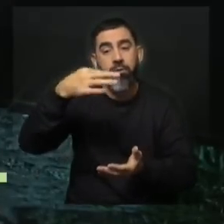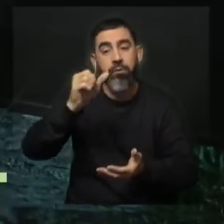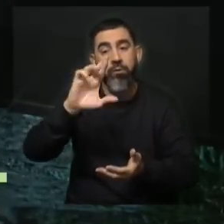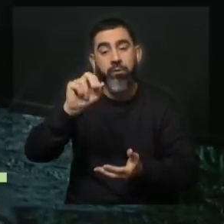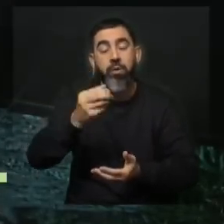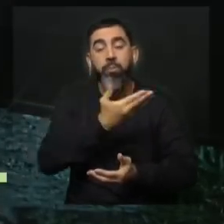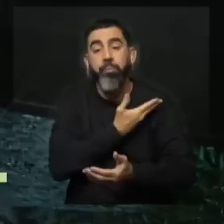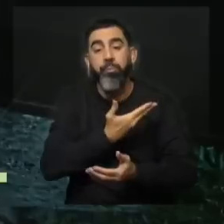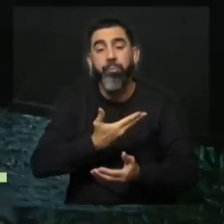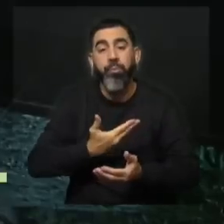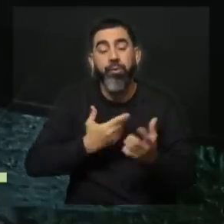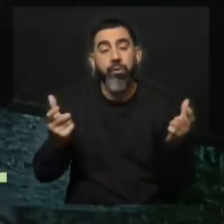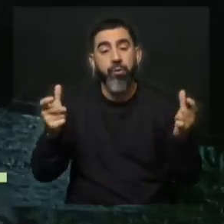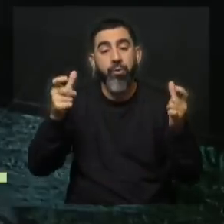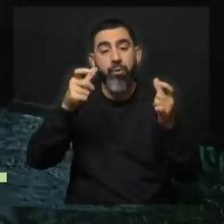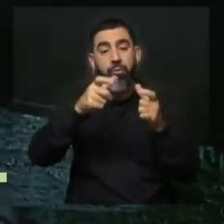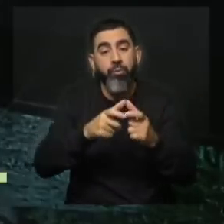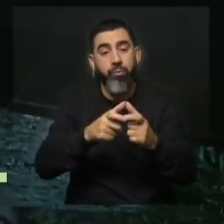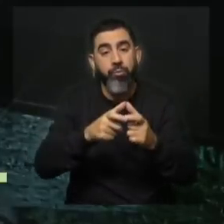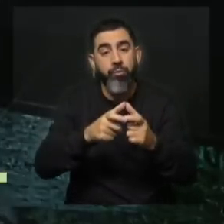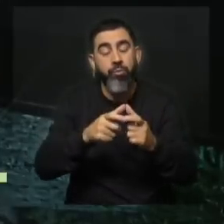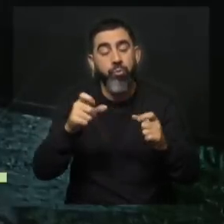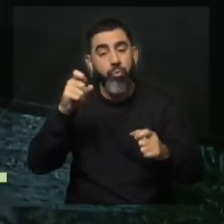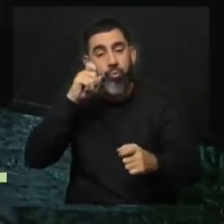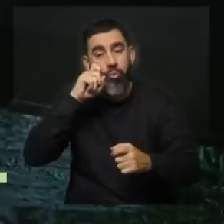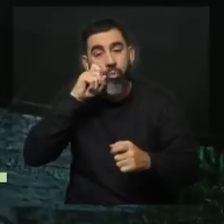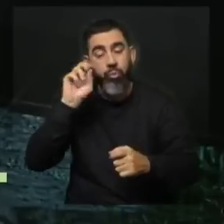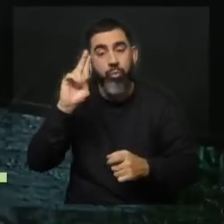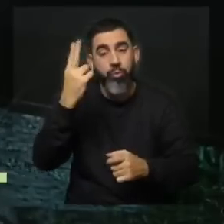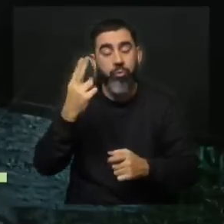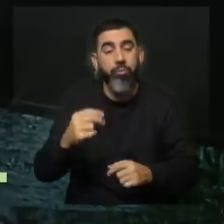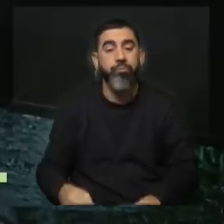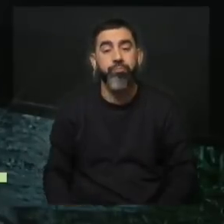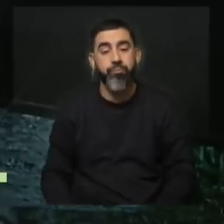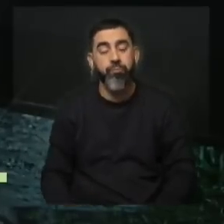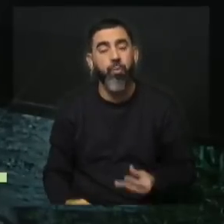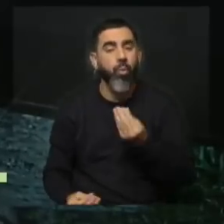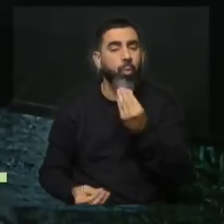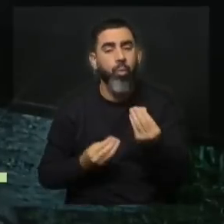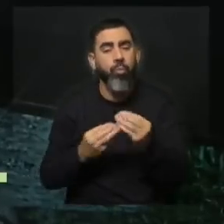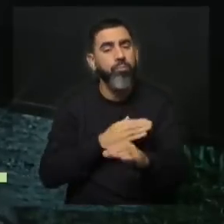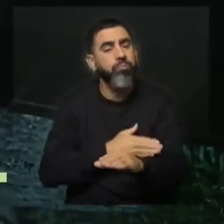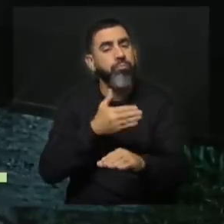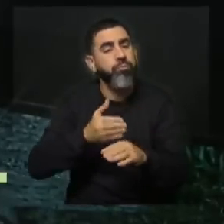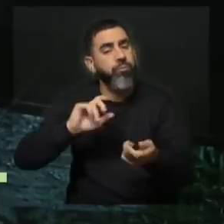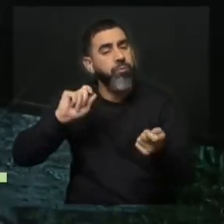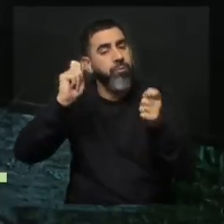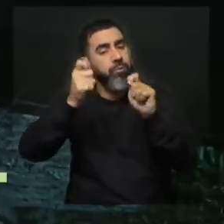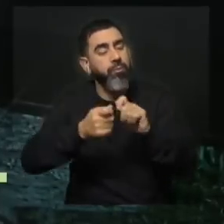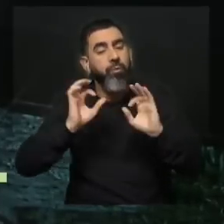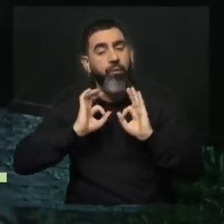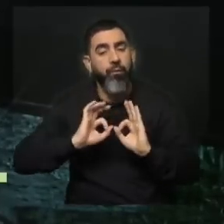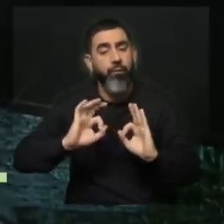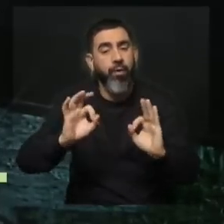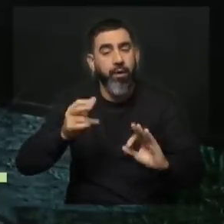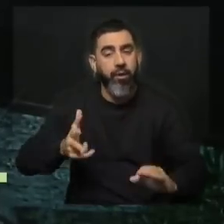presidenta de la comisión de la cámara de turismo del Uruguay para saber Bueno cómo repercutido Este cambio de las de las